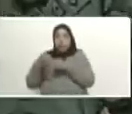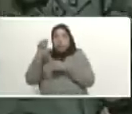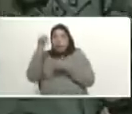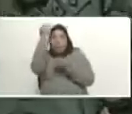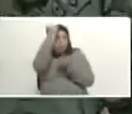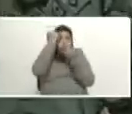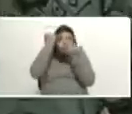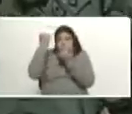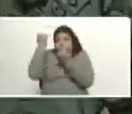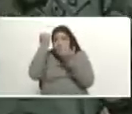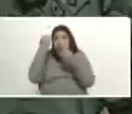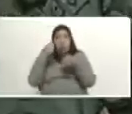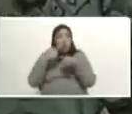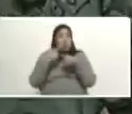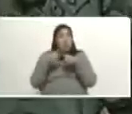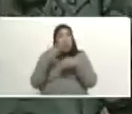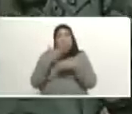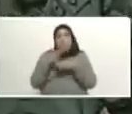estén donde estén,